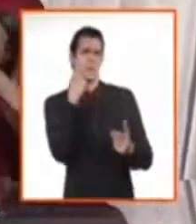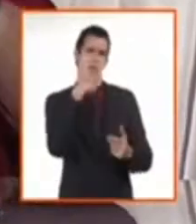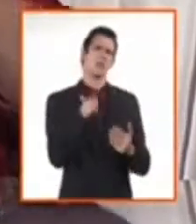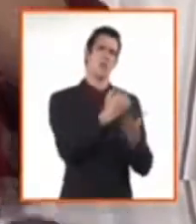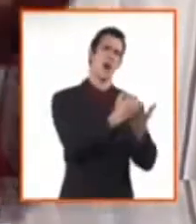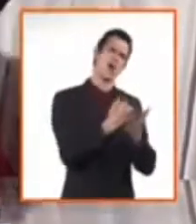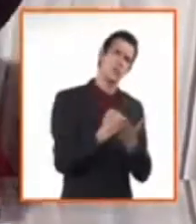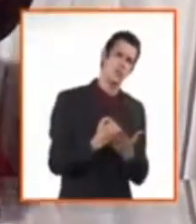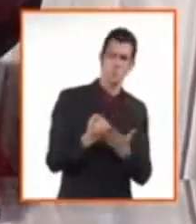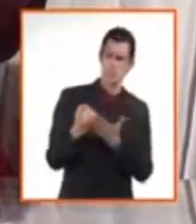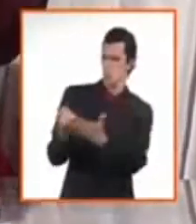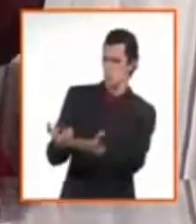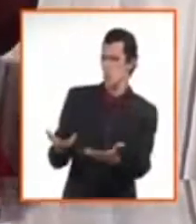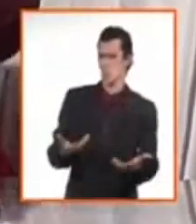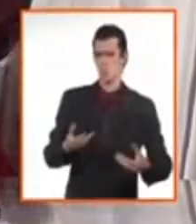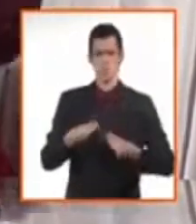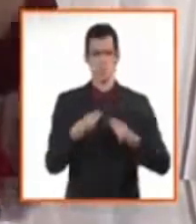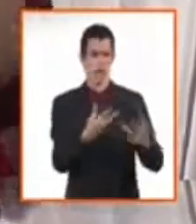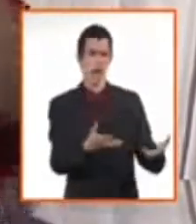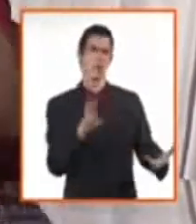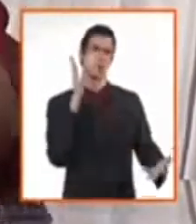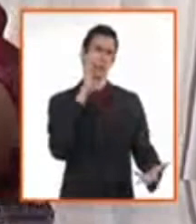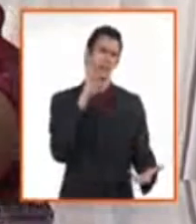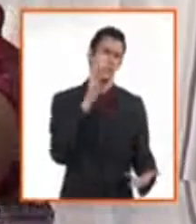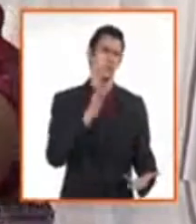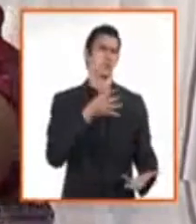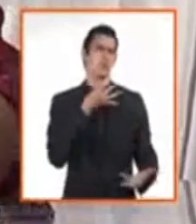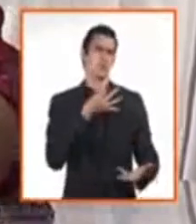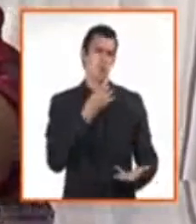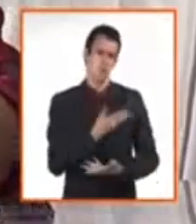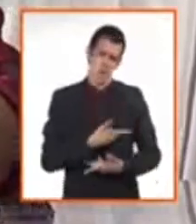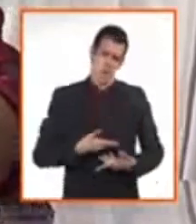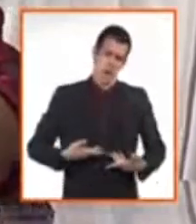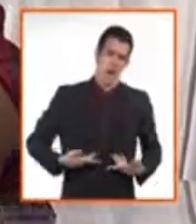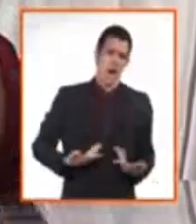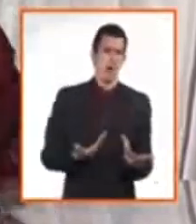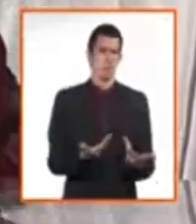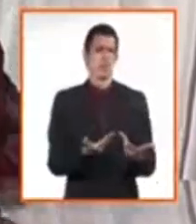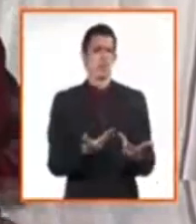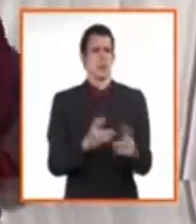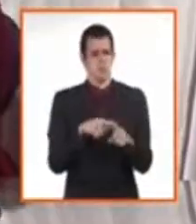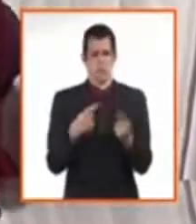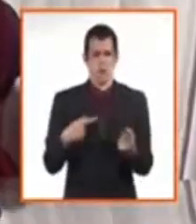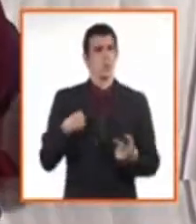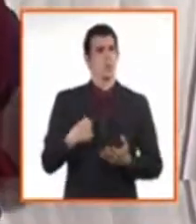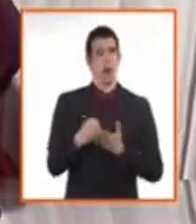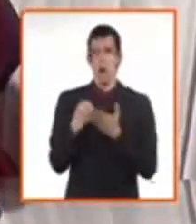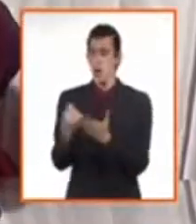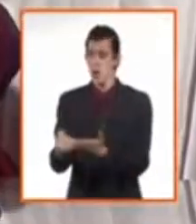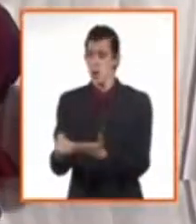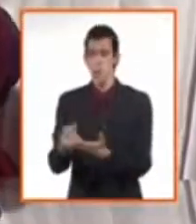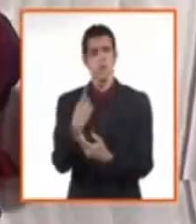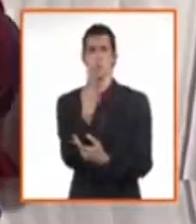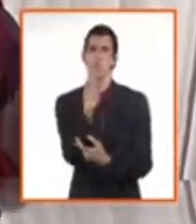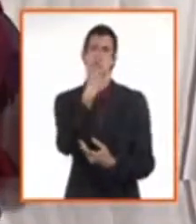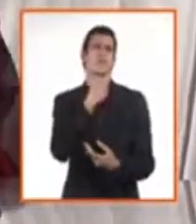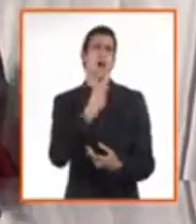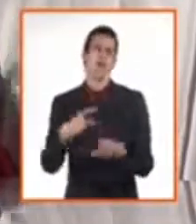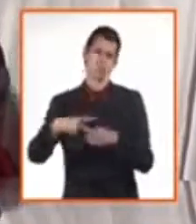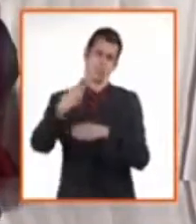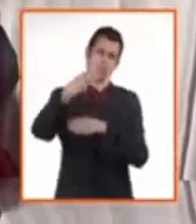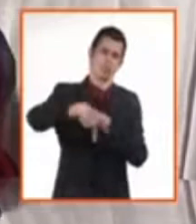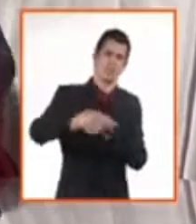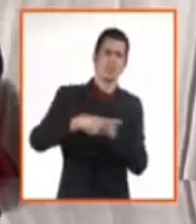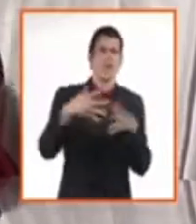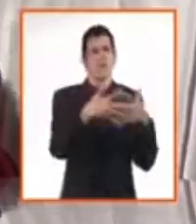para que sus masas hambrientas no se dirijan al sur de los eeuu le están hablando de dar algunos millones